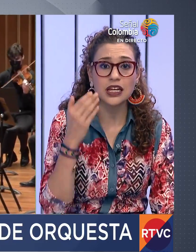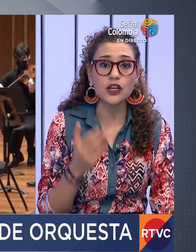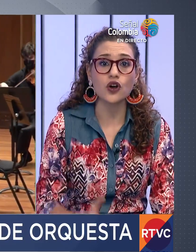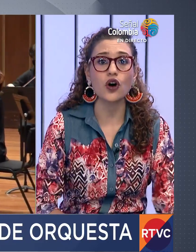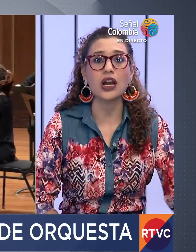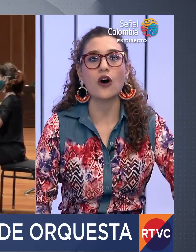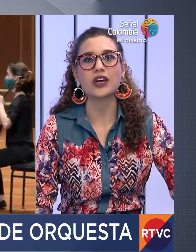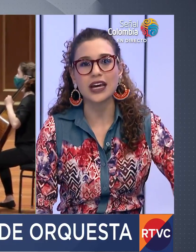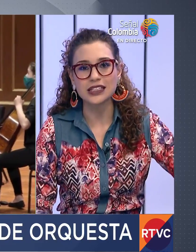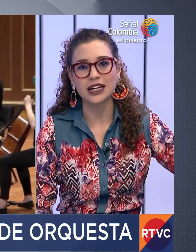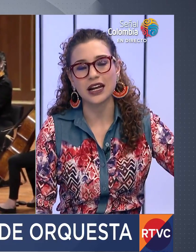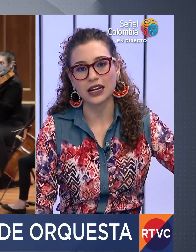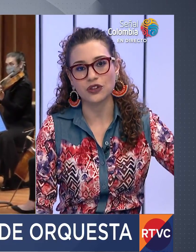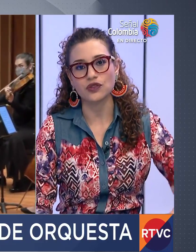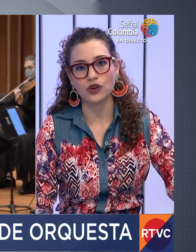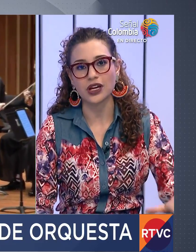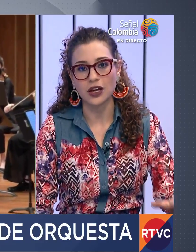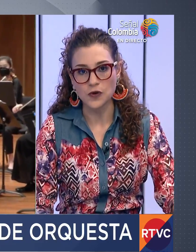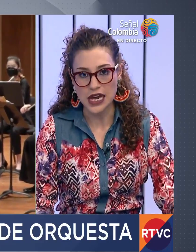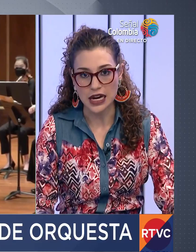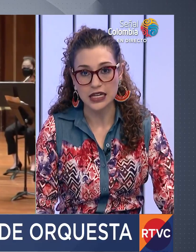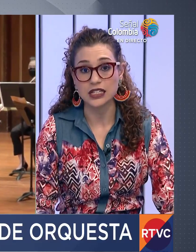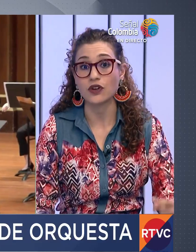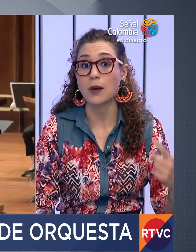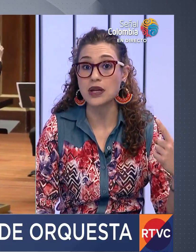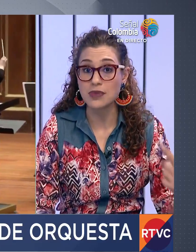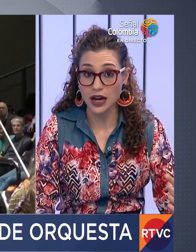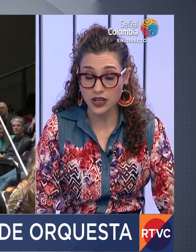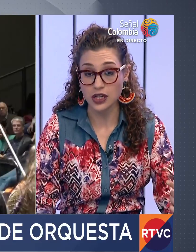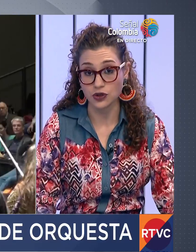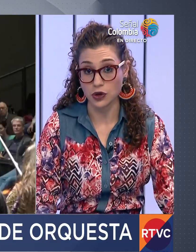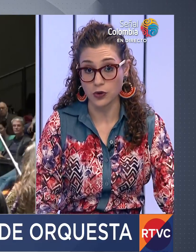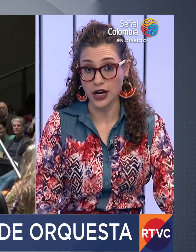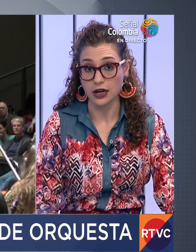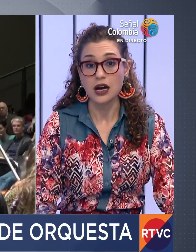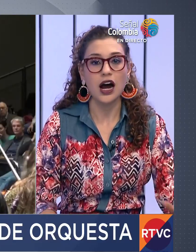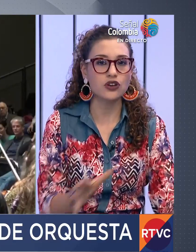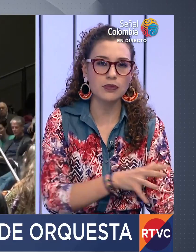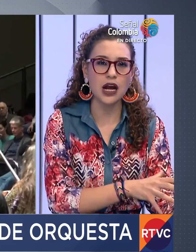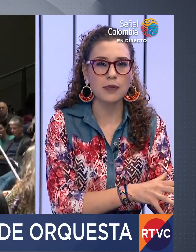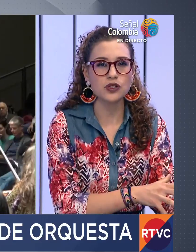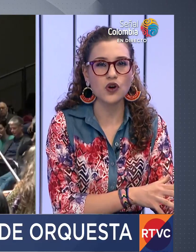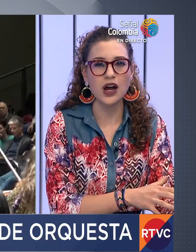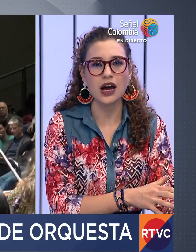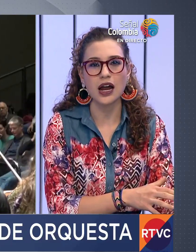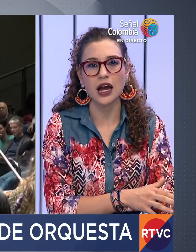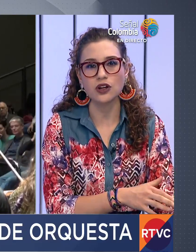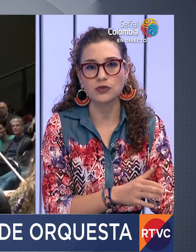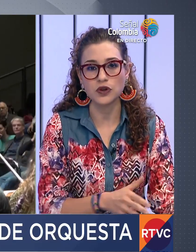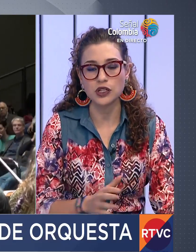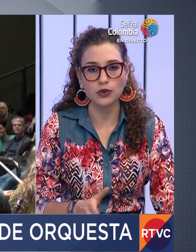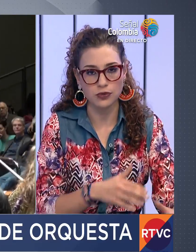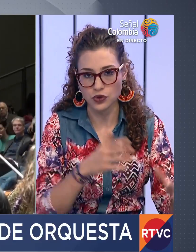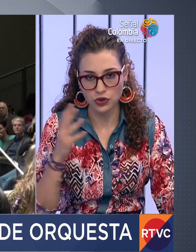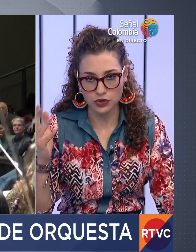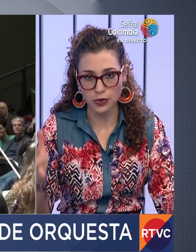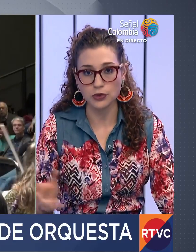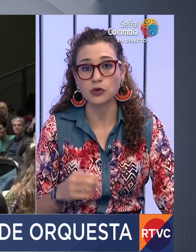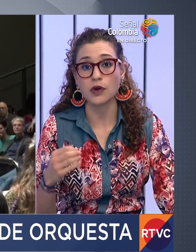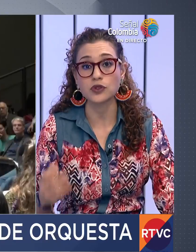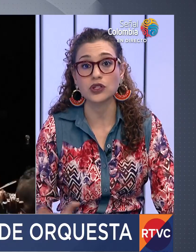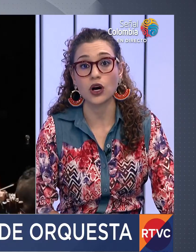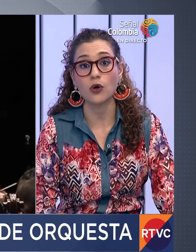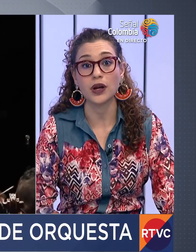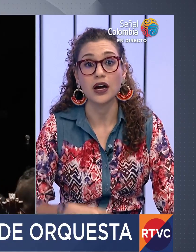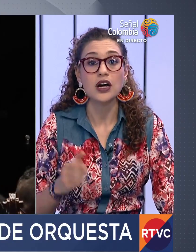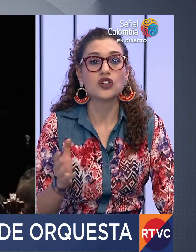Alsop dirigió la orquesta de la Radio Sinfónica de Viena, y esa fue la primera vez que lo hizo una mujer. Algo similar pasó con la gala de los BBC Proms, unos premios